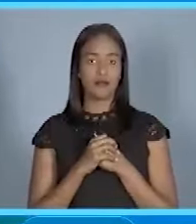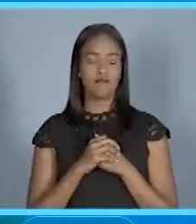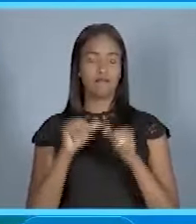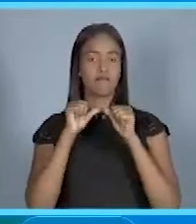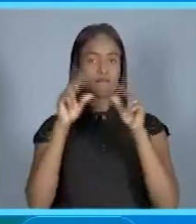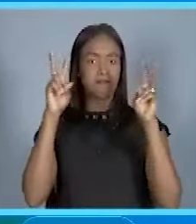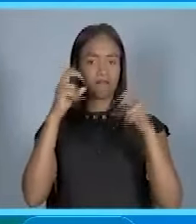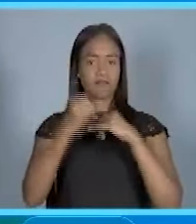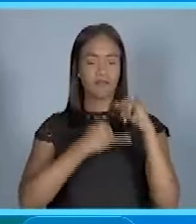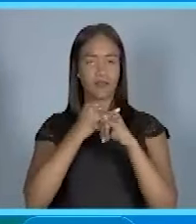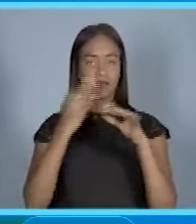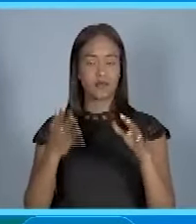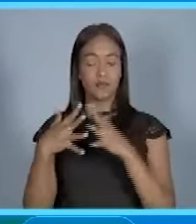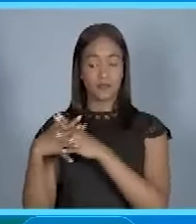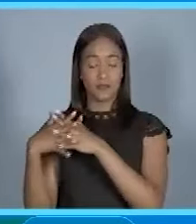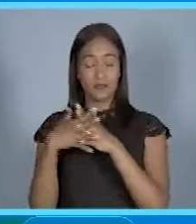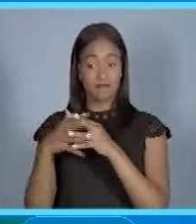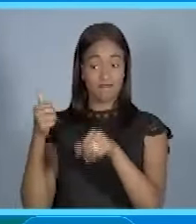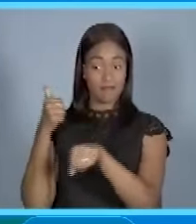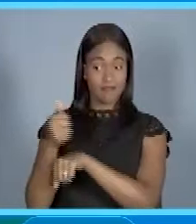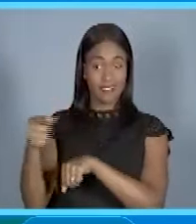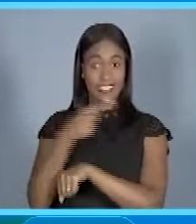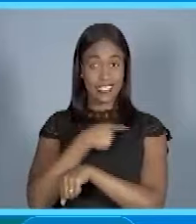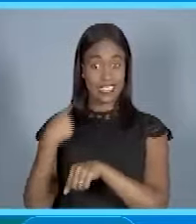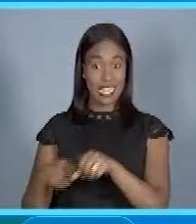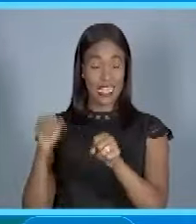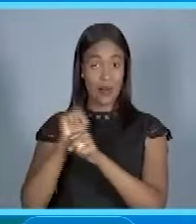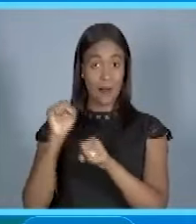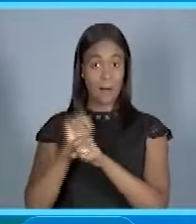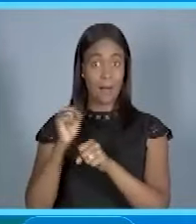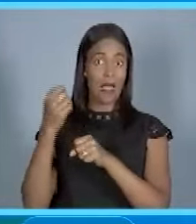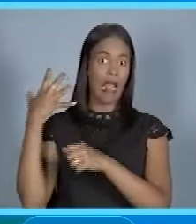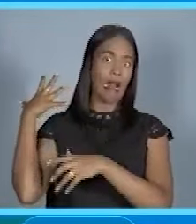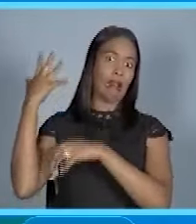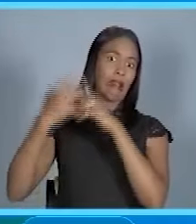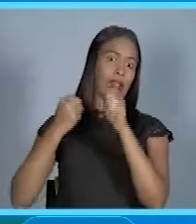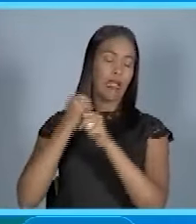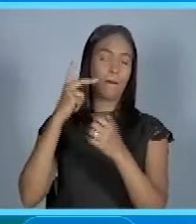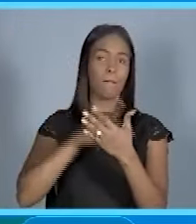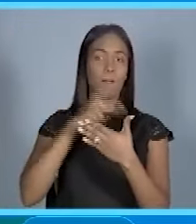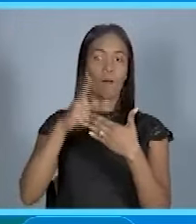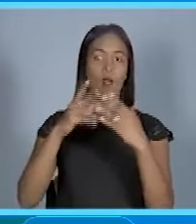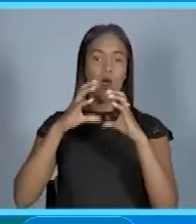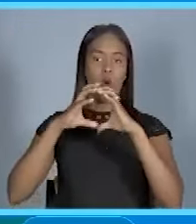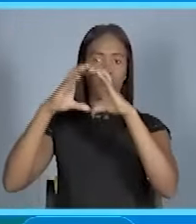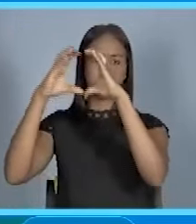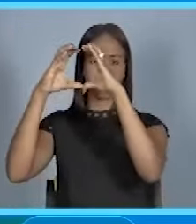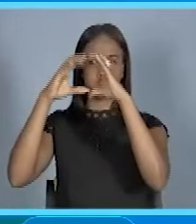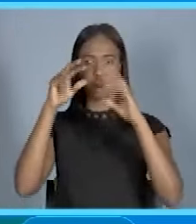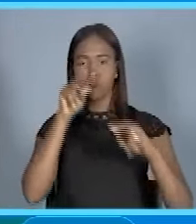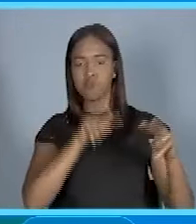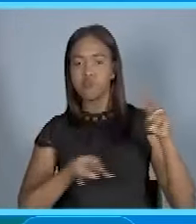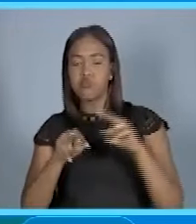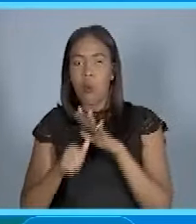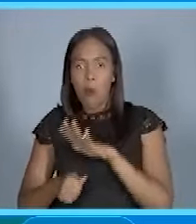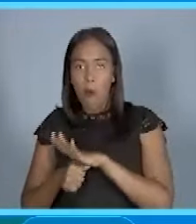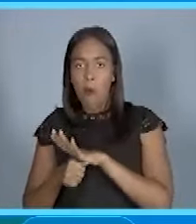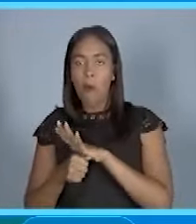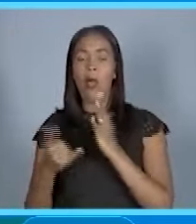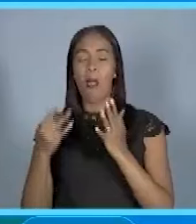Continuando en el plano internacional, Estados Unidos acusa a China de trabajar desde hace años en un programa de globos espías. Giancarlos Acevedo con